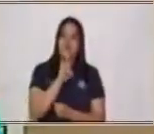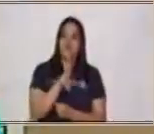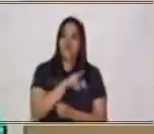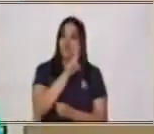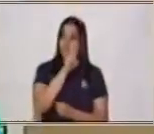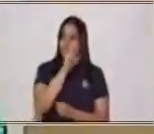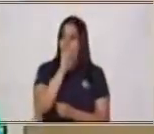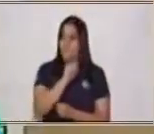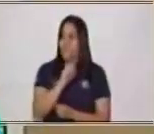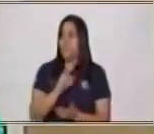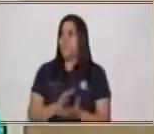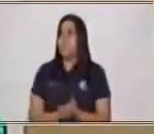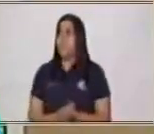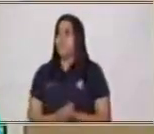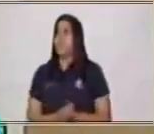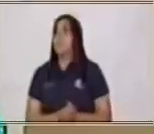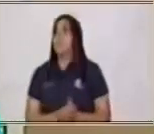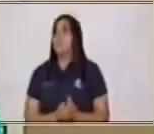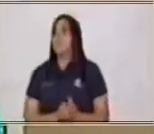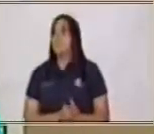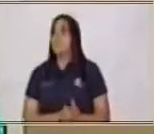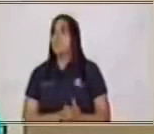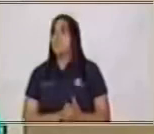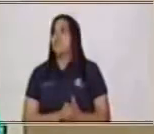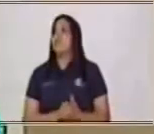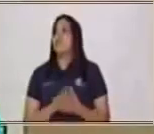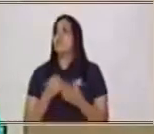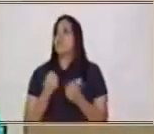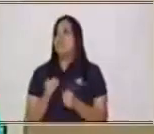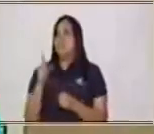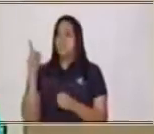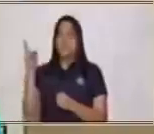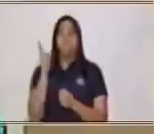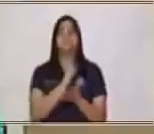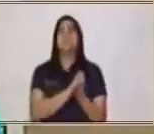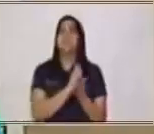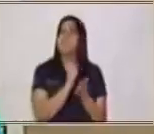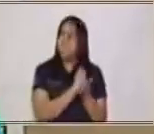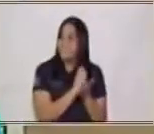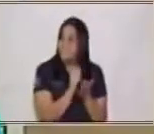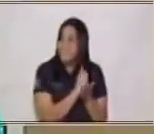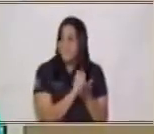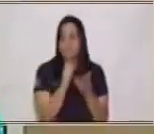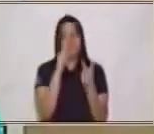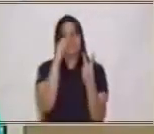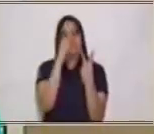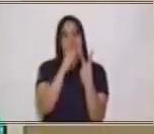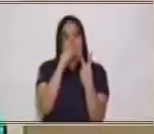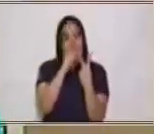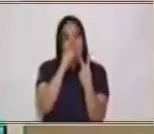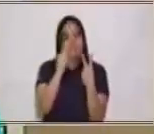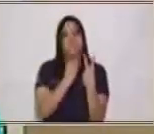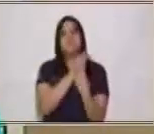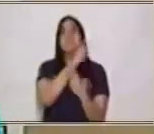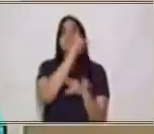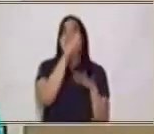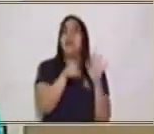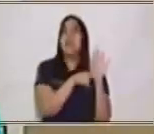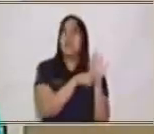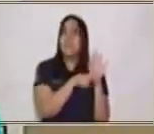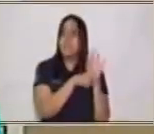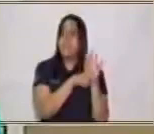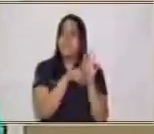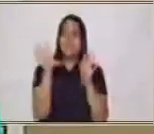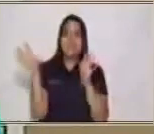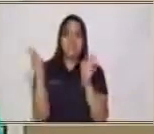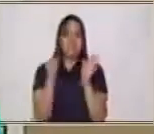Muy bien. Ahora, vamos a escribir entonces nuestras raíces en resta, así como lo